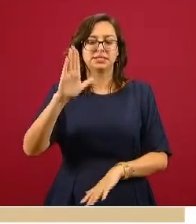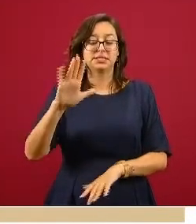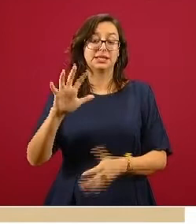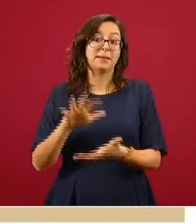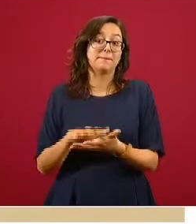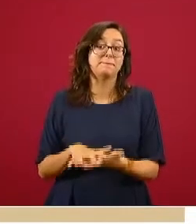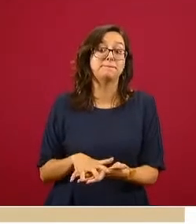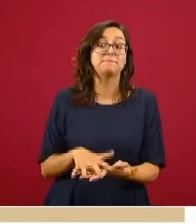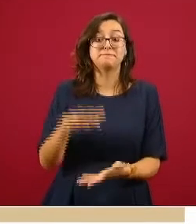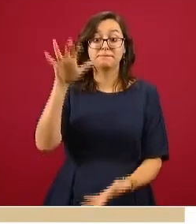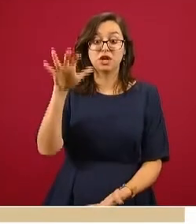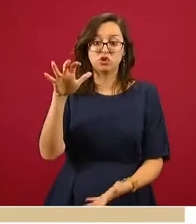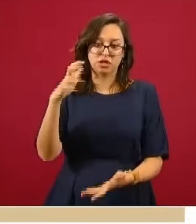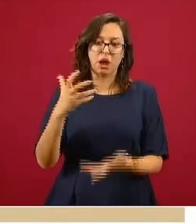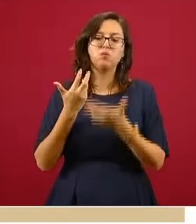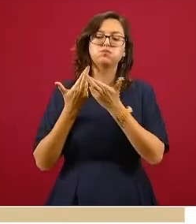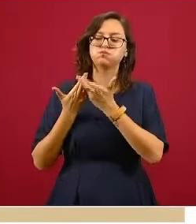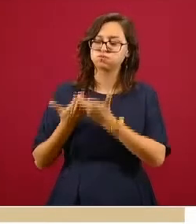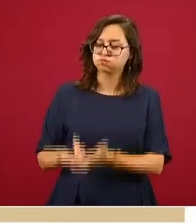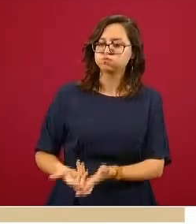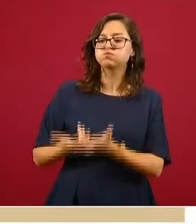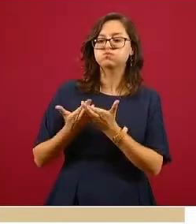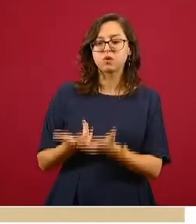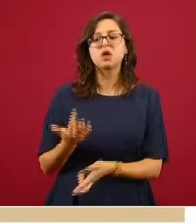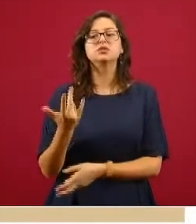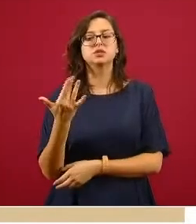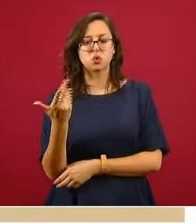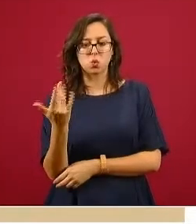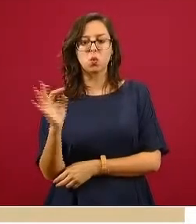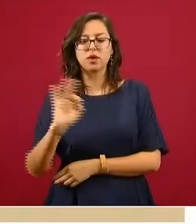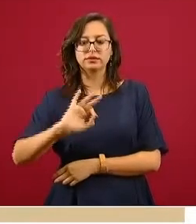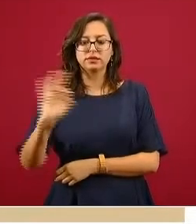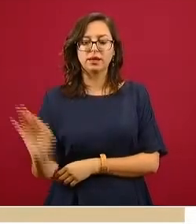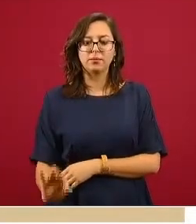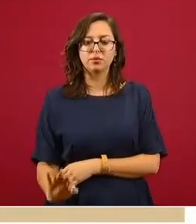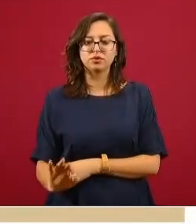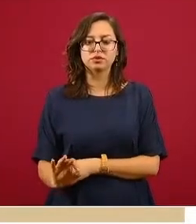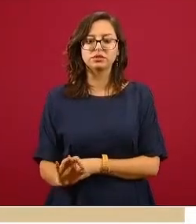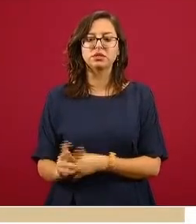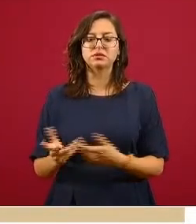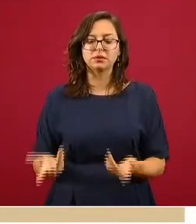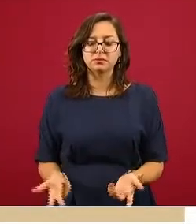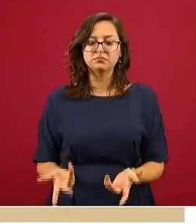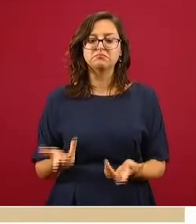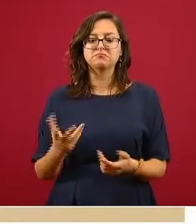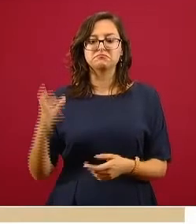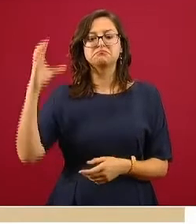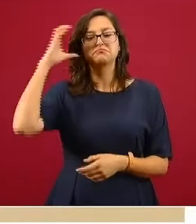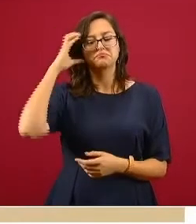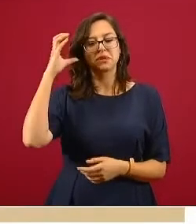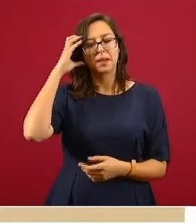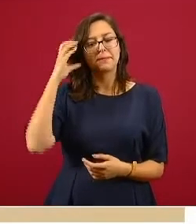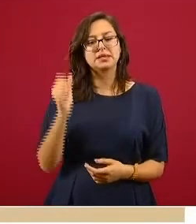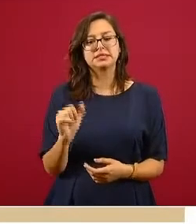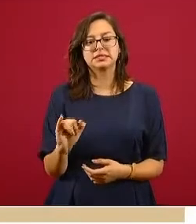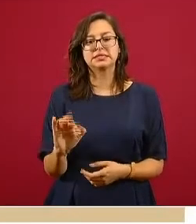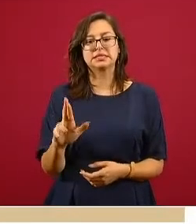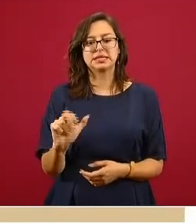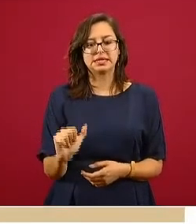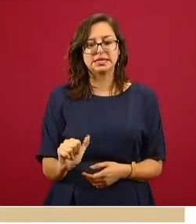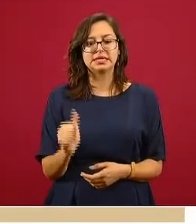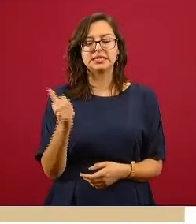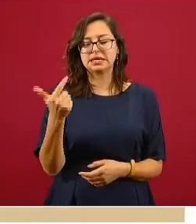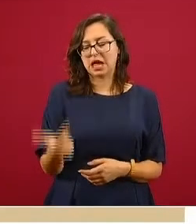de ellas tienen inclusive 50% o más de disponibilidad de este tipo de camas, que son precisamente para los